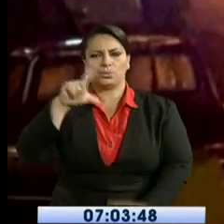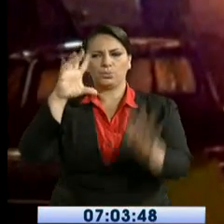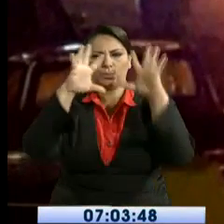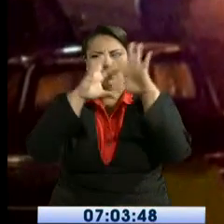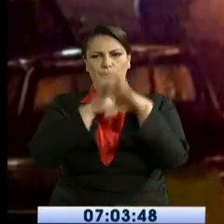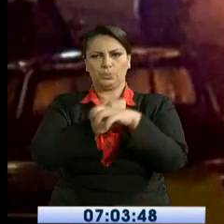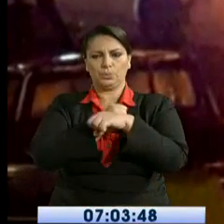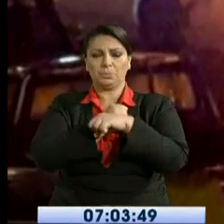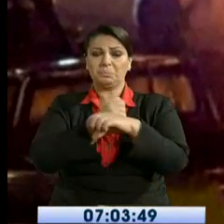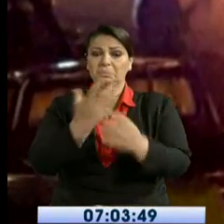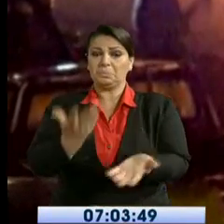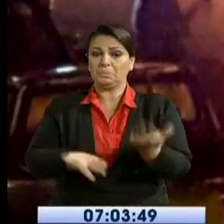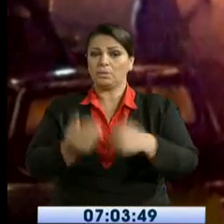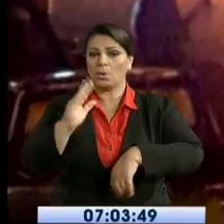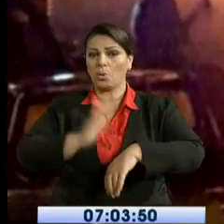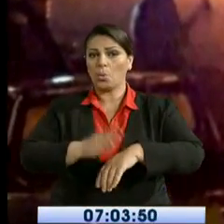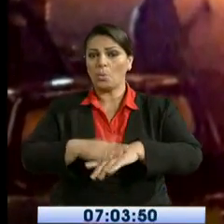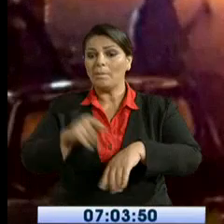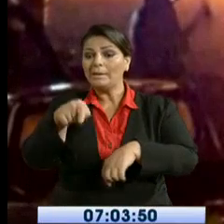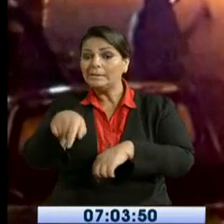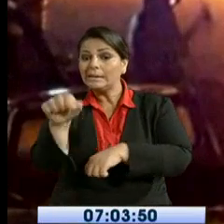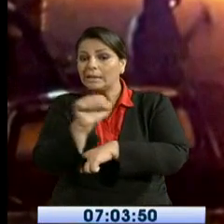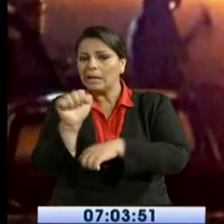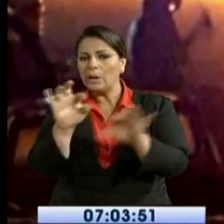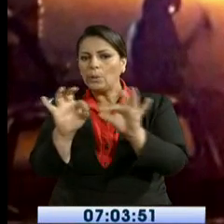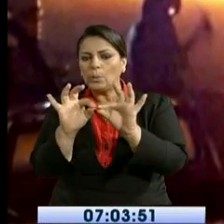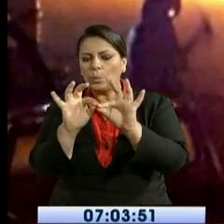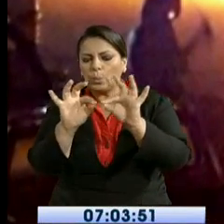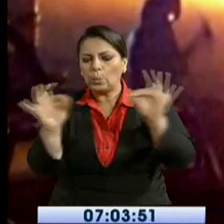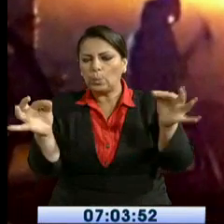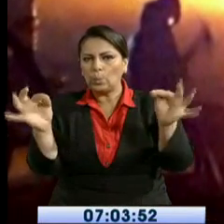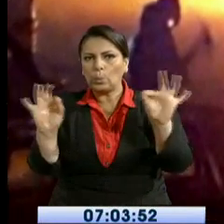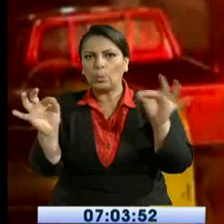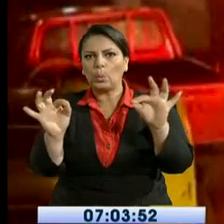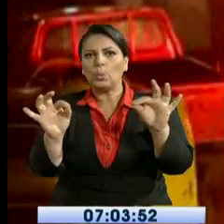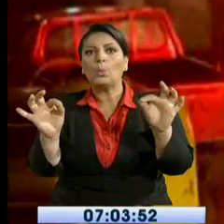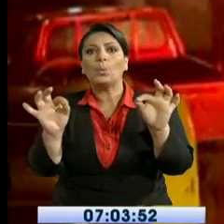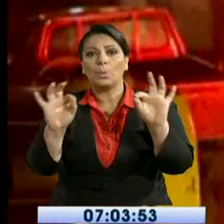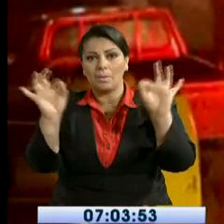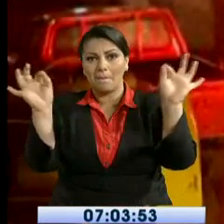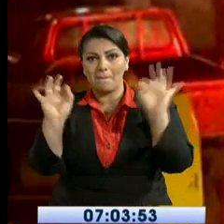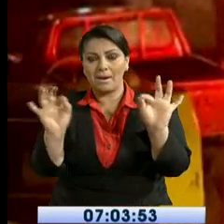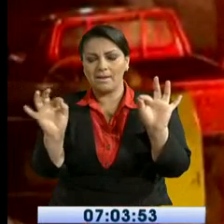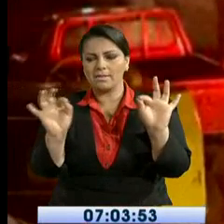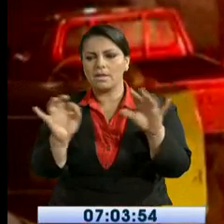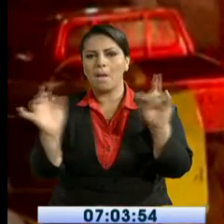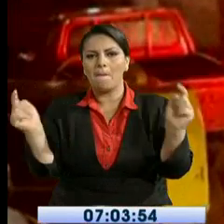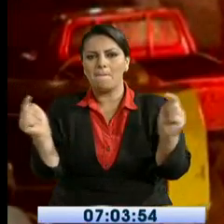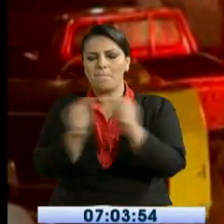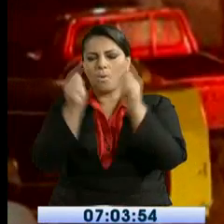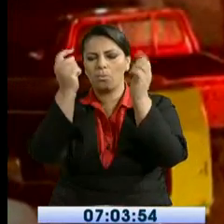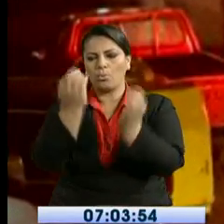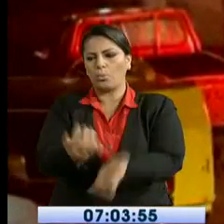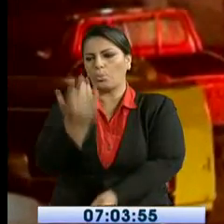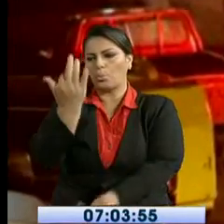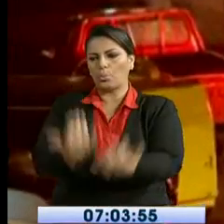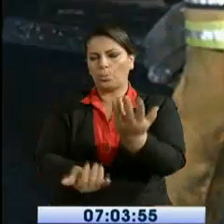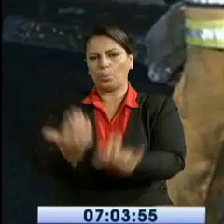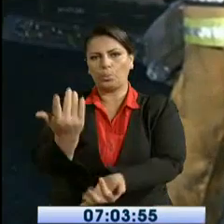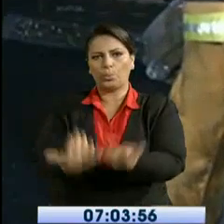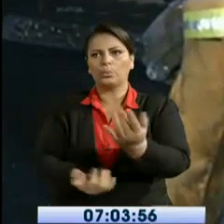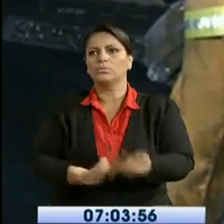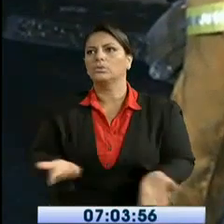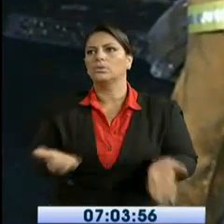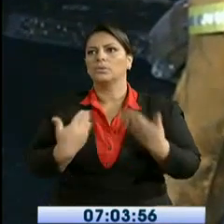un cortocircuito habría provocado el incendio. El hecho ocurrió en un sector de la ciudad de La Guayaquil, ubicada al norte de la ciudad. Esta ciudad